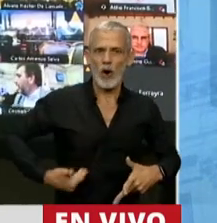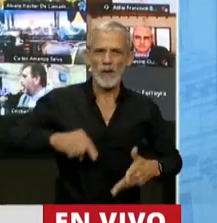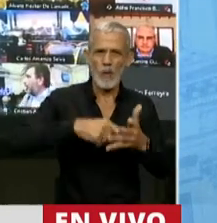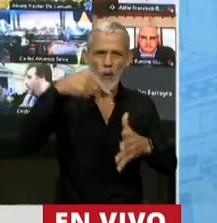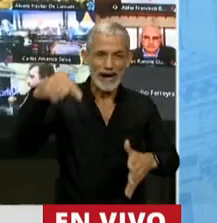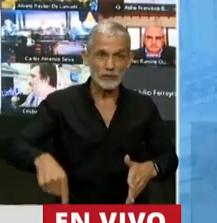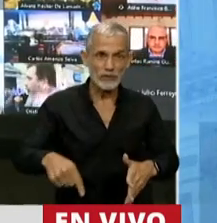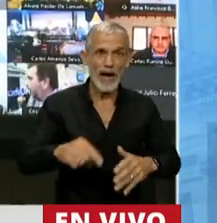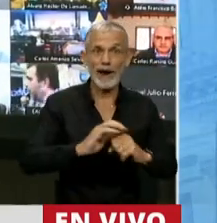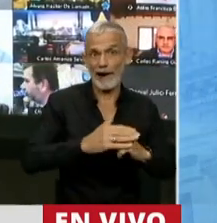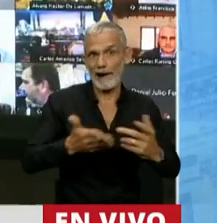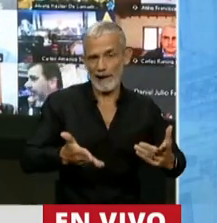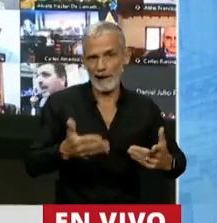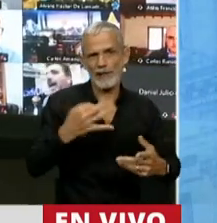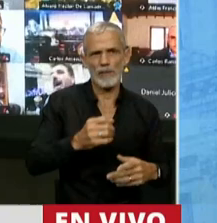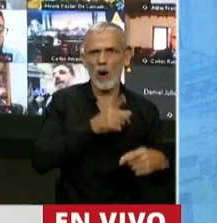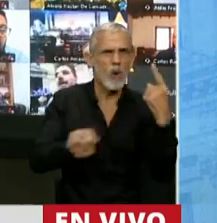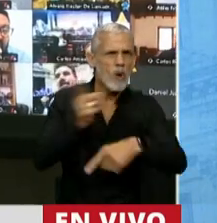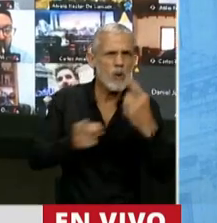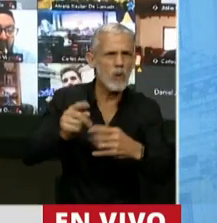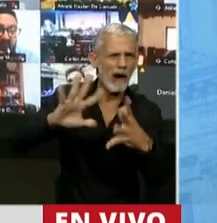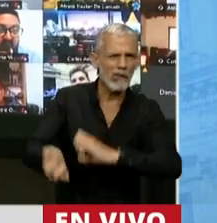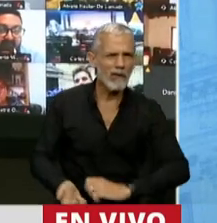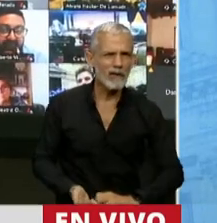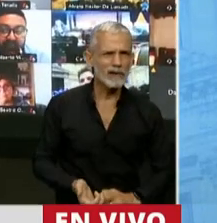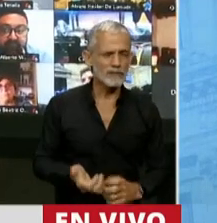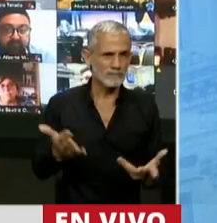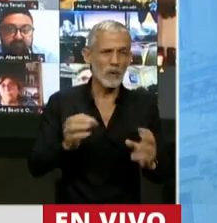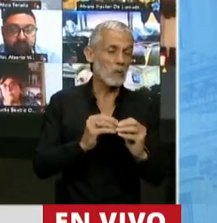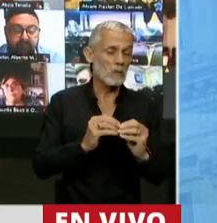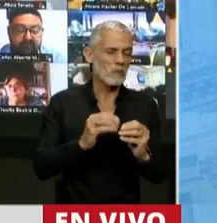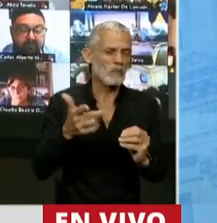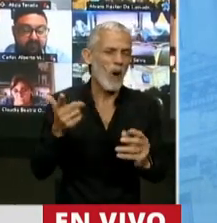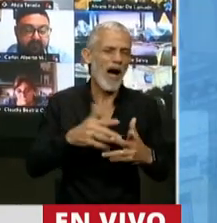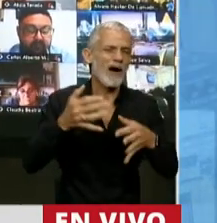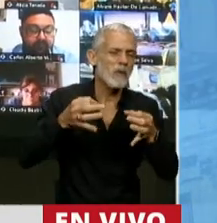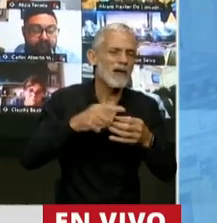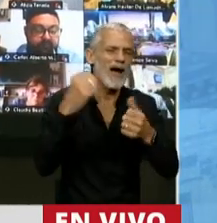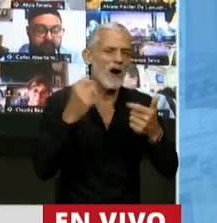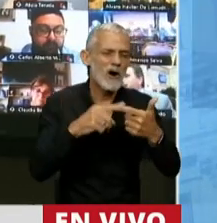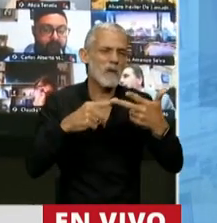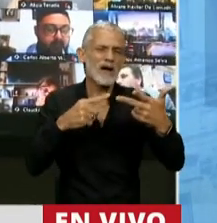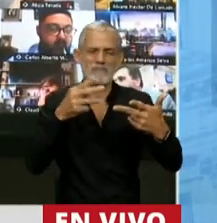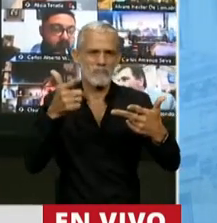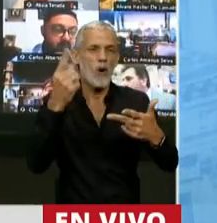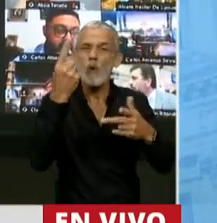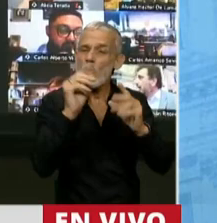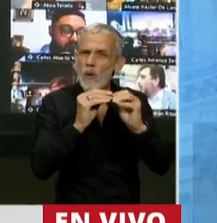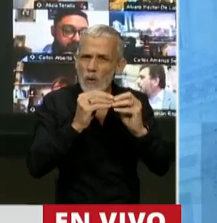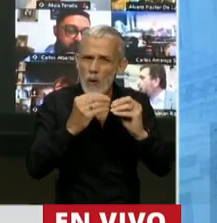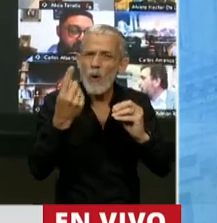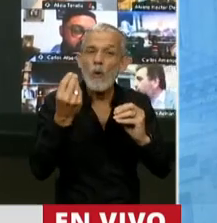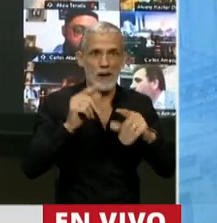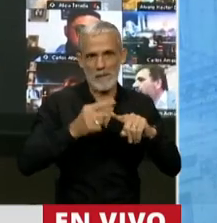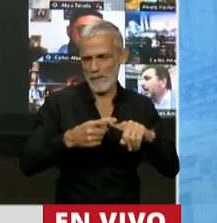Ciudad de Buenos Aires, había que atacarlo. No hay razones, ni jurídicas, ni económicas. Hay una sola razón, que